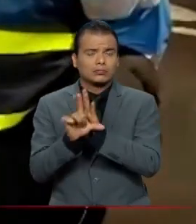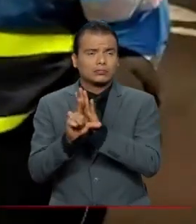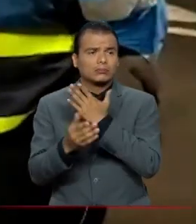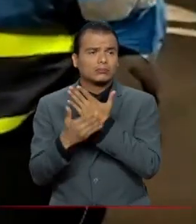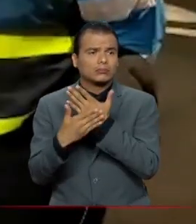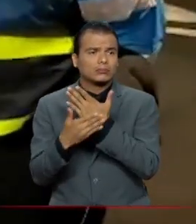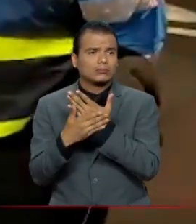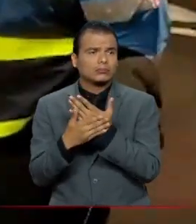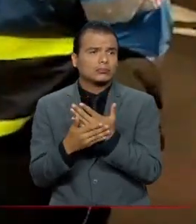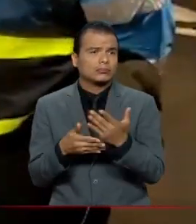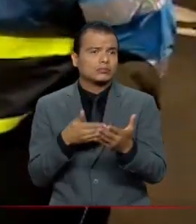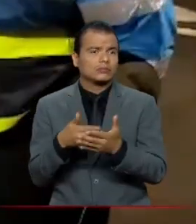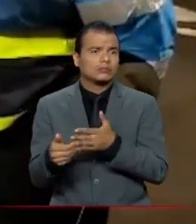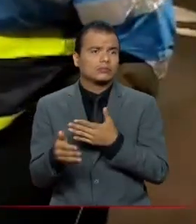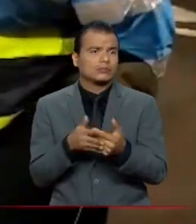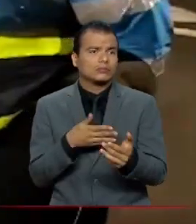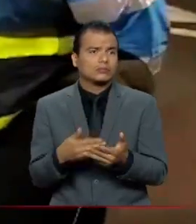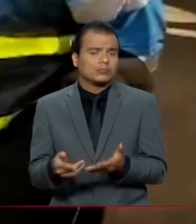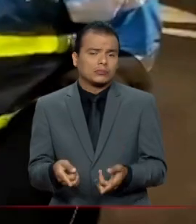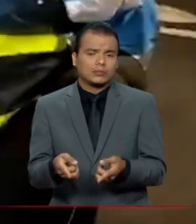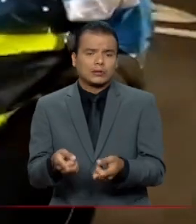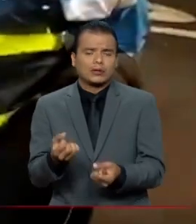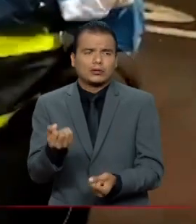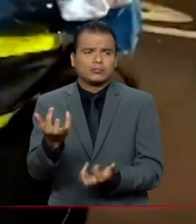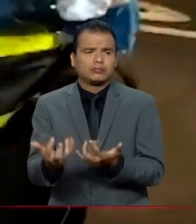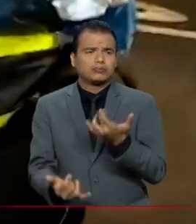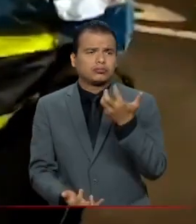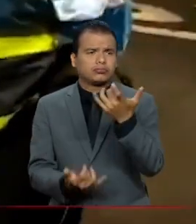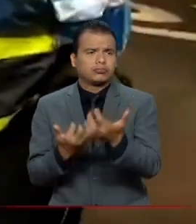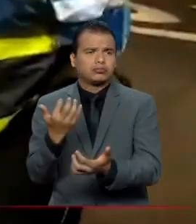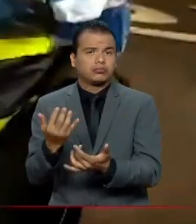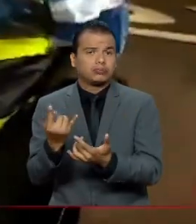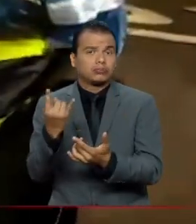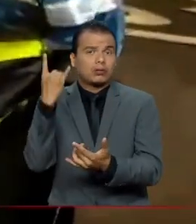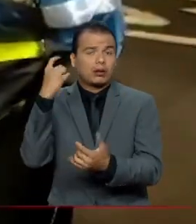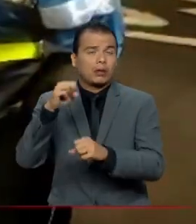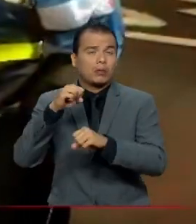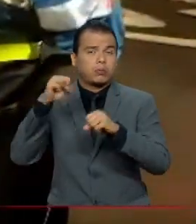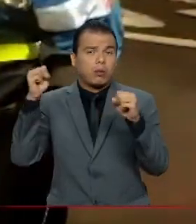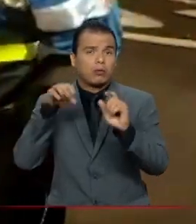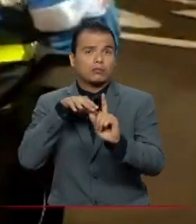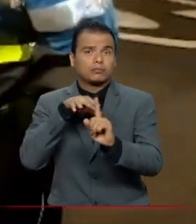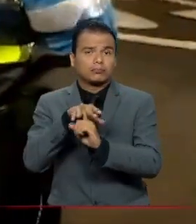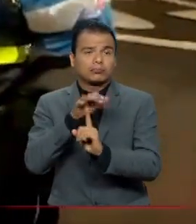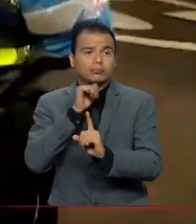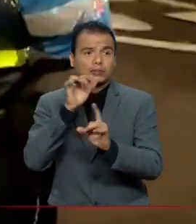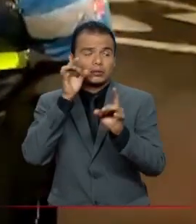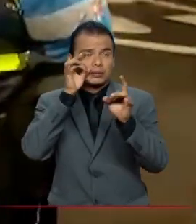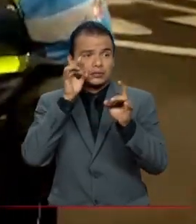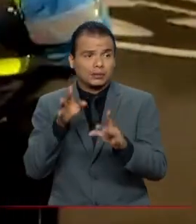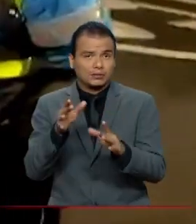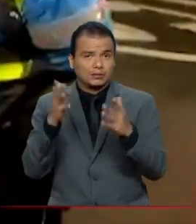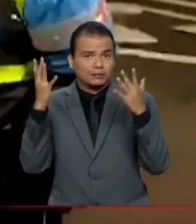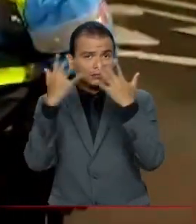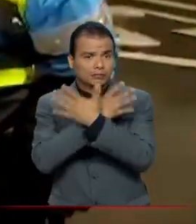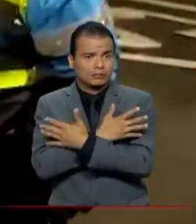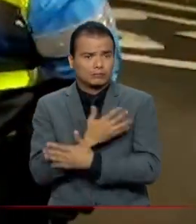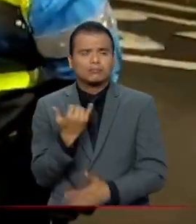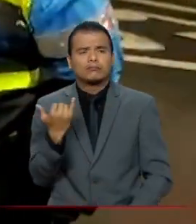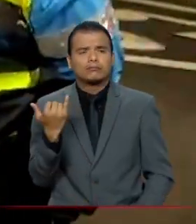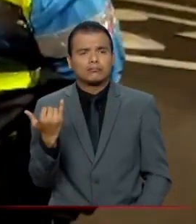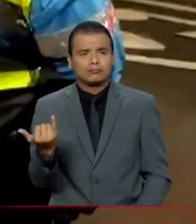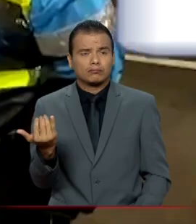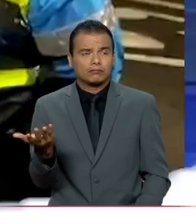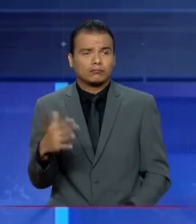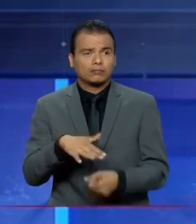poner su motocicleta en candela, arriesgando que se explote, que tengamos heridos y amenazando la tranquilidad de este barrio y de